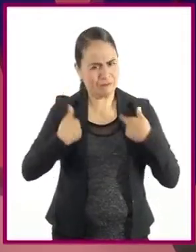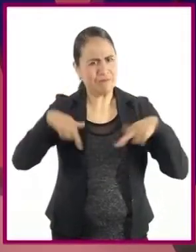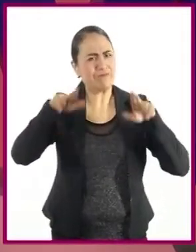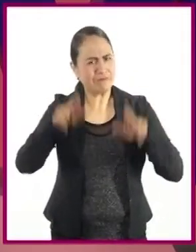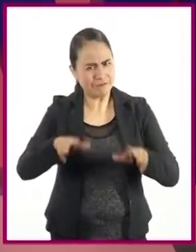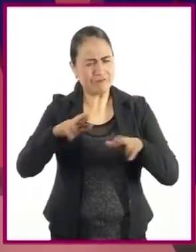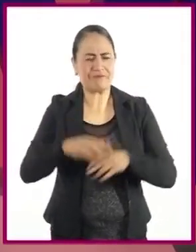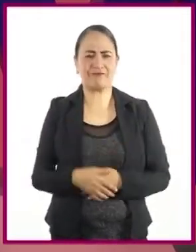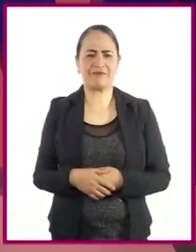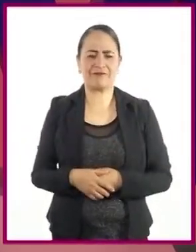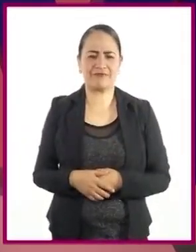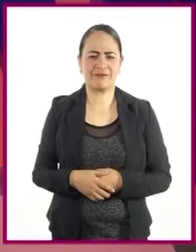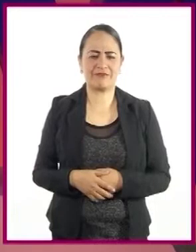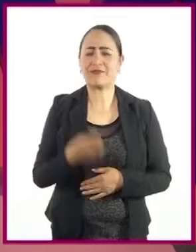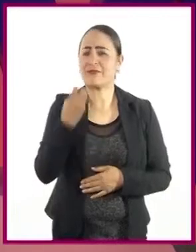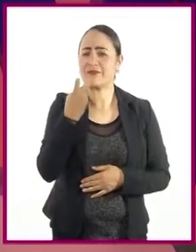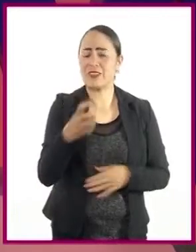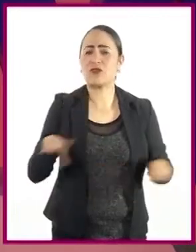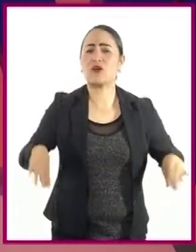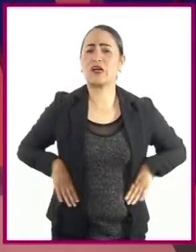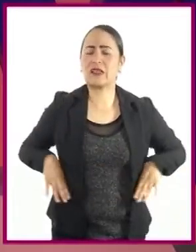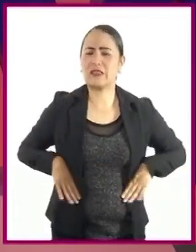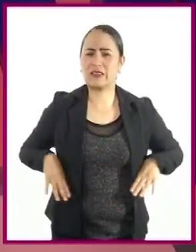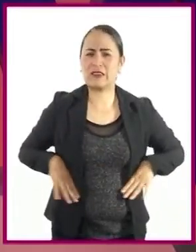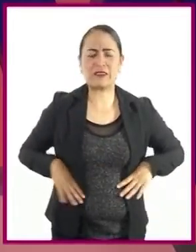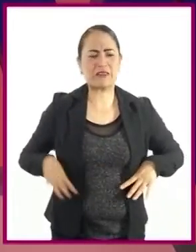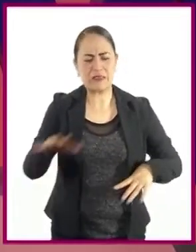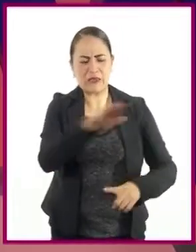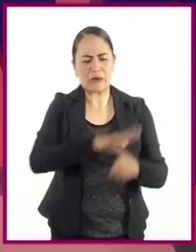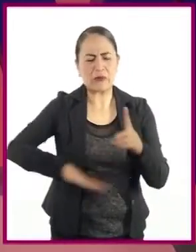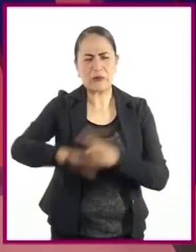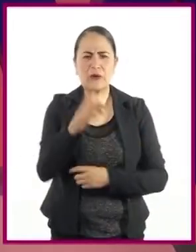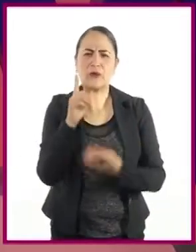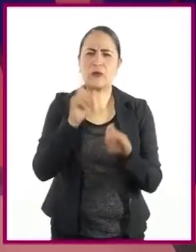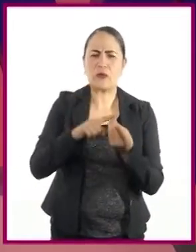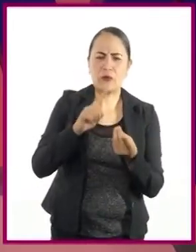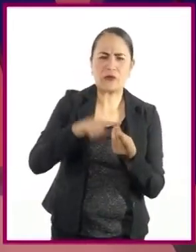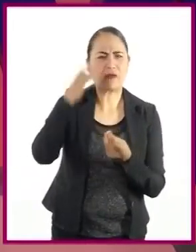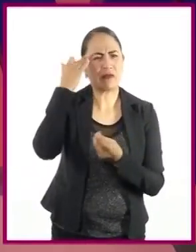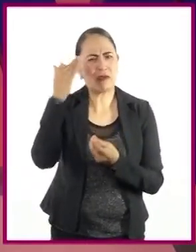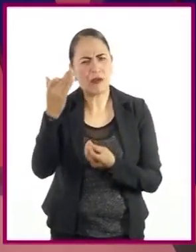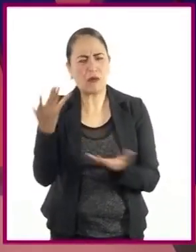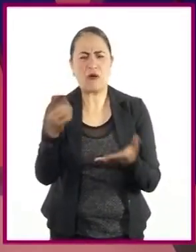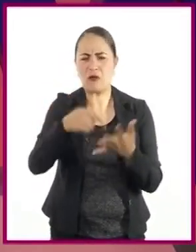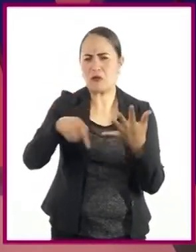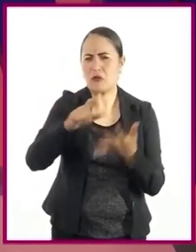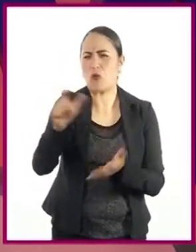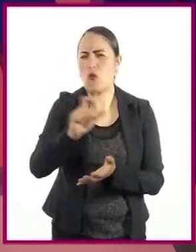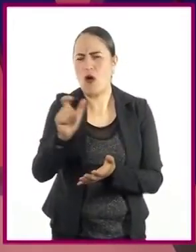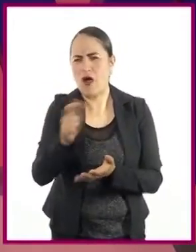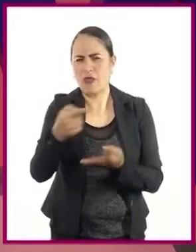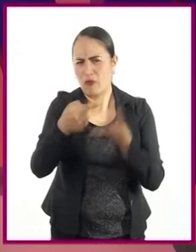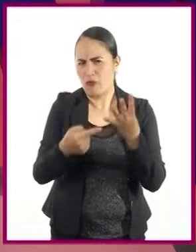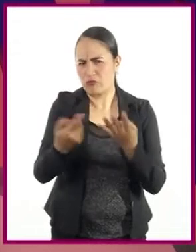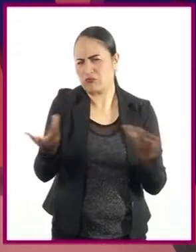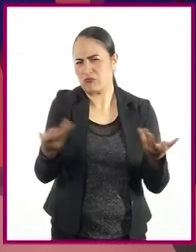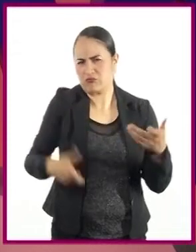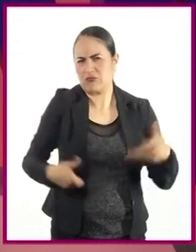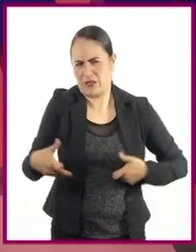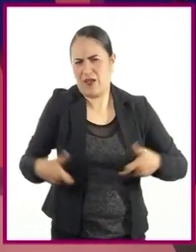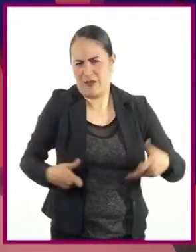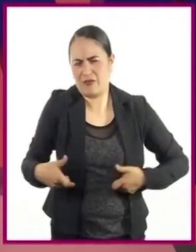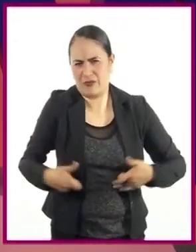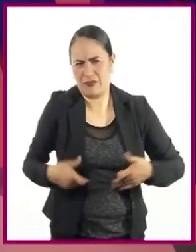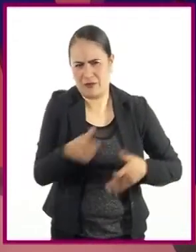sirven también para marcar de qué espacio, ambientación y tiempo estamos hablando en una obra teatral. Y justo